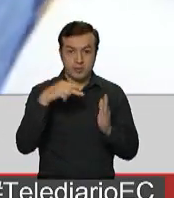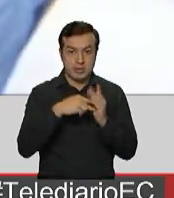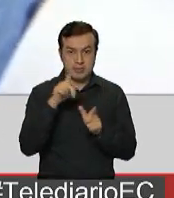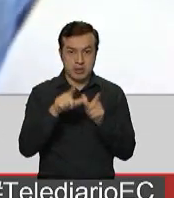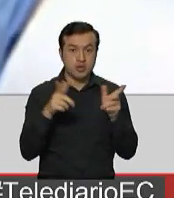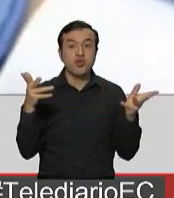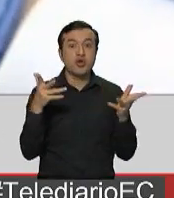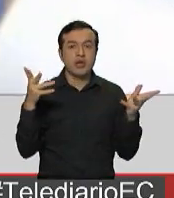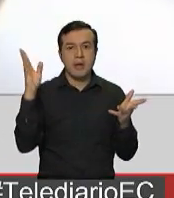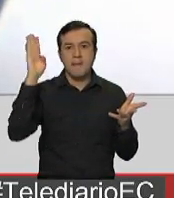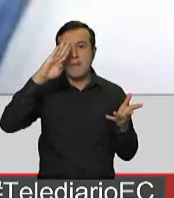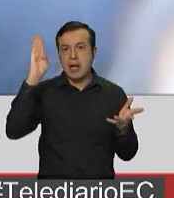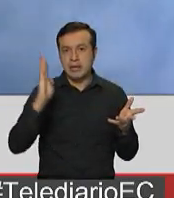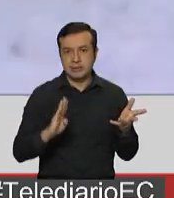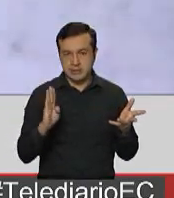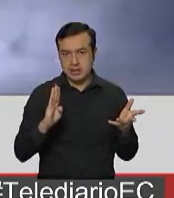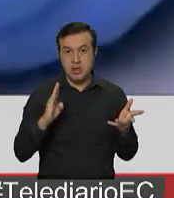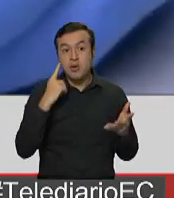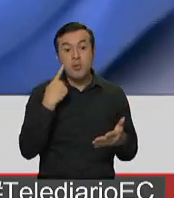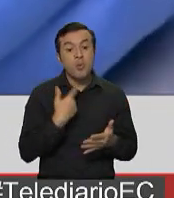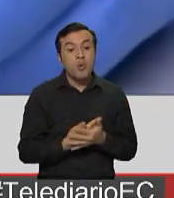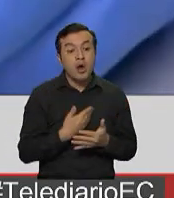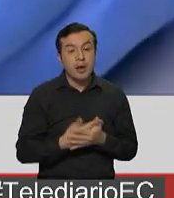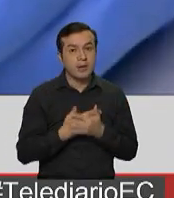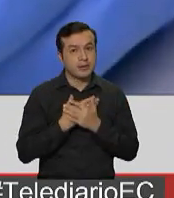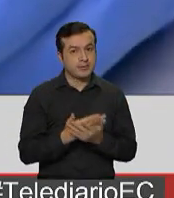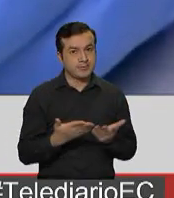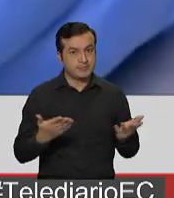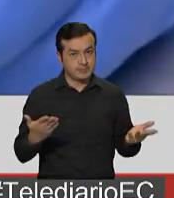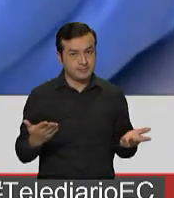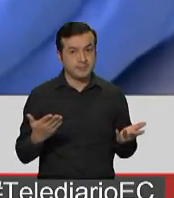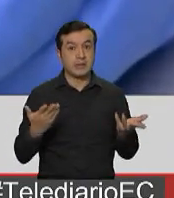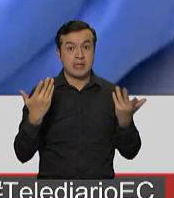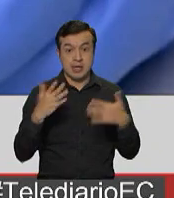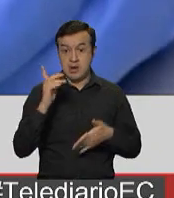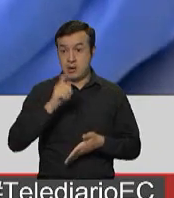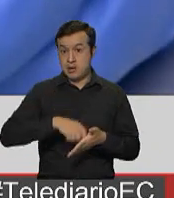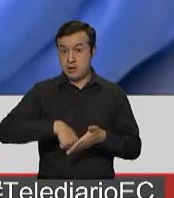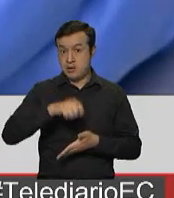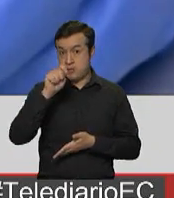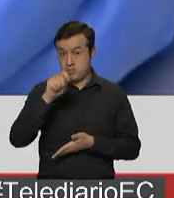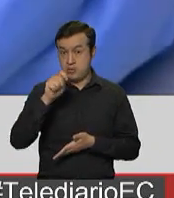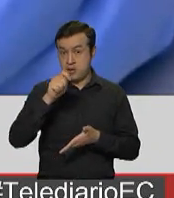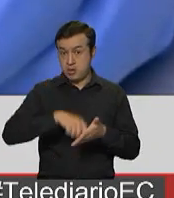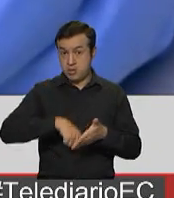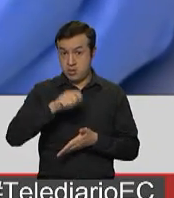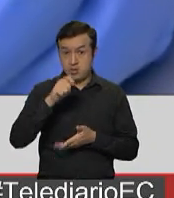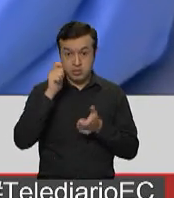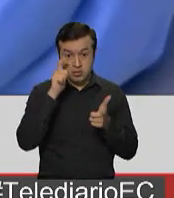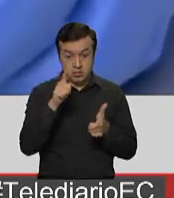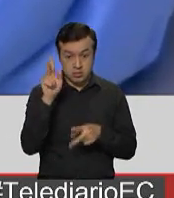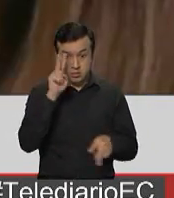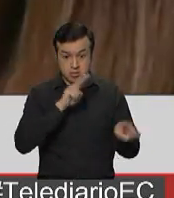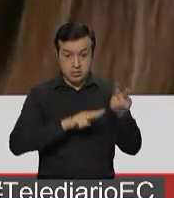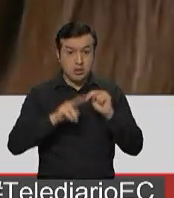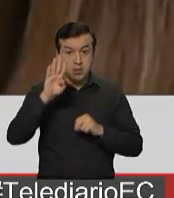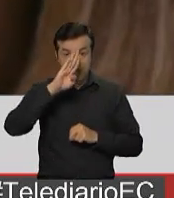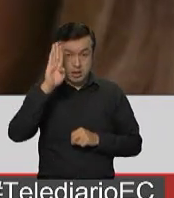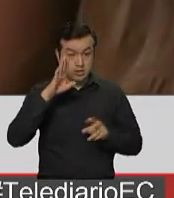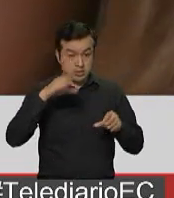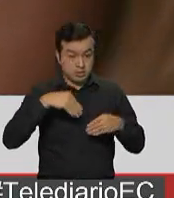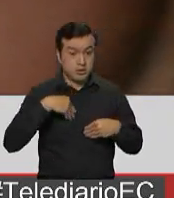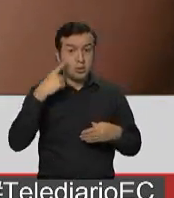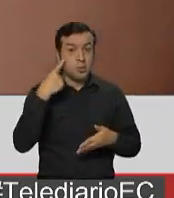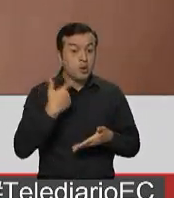el segundo país con más casos de coronavirus en el mundo. Tras la aprobación de la Agencia Nacional de Vigilancia Sanitaria de Brasil, los